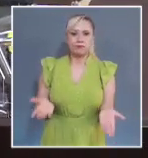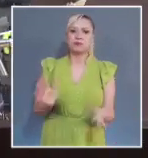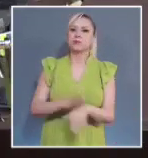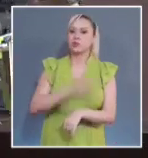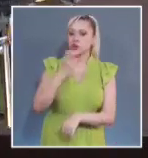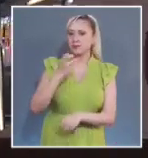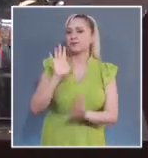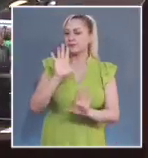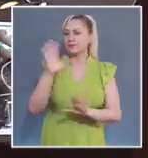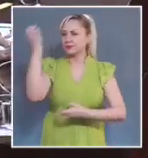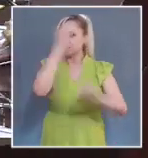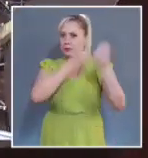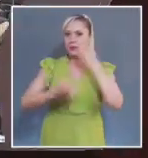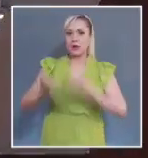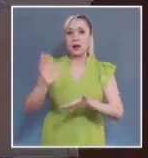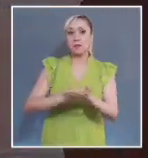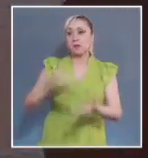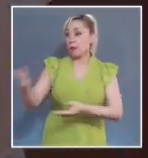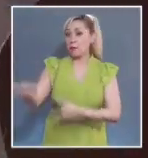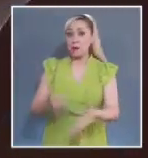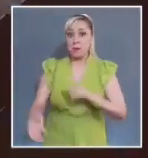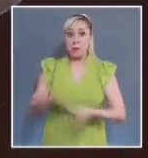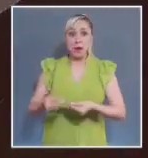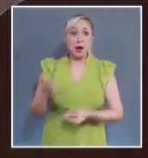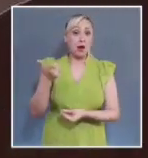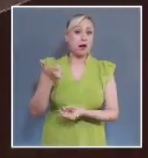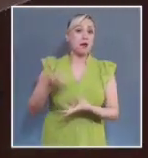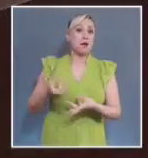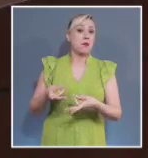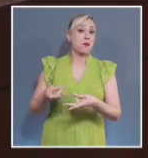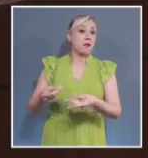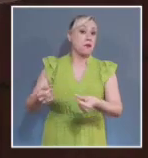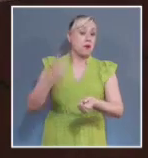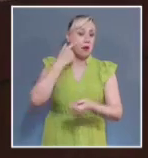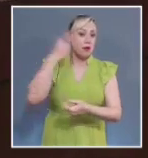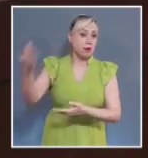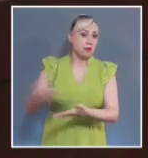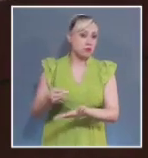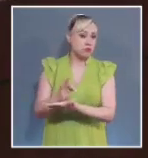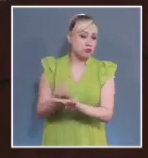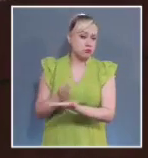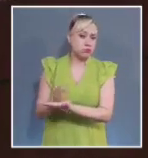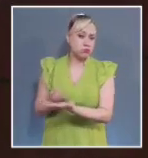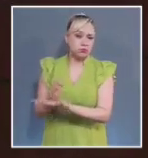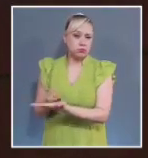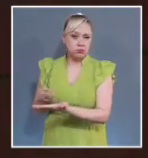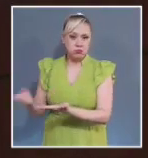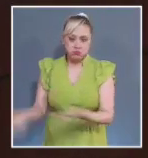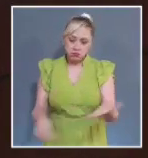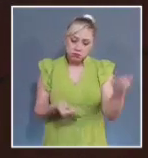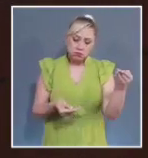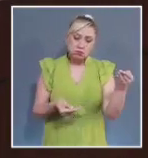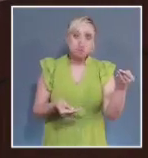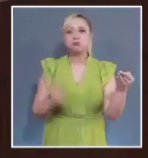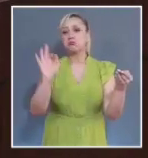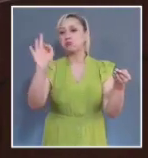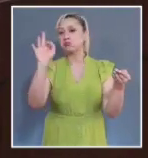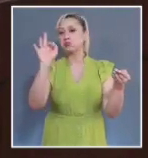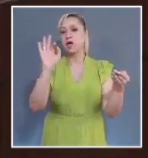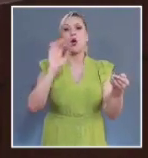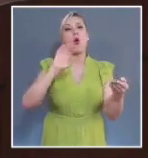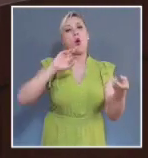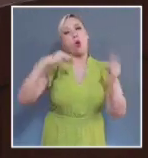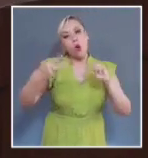documentos presentados por dicho partido y determinar si se mantiene el monto a reintegrar o, en todo caso, se